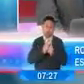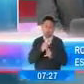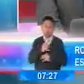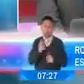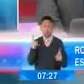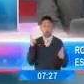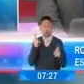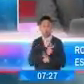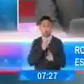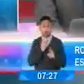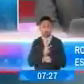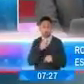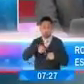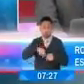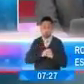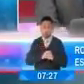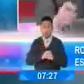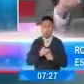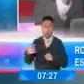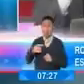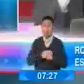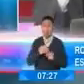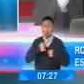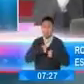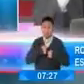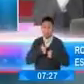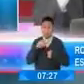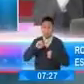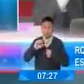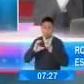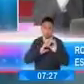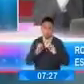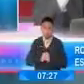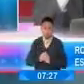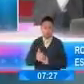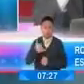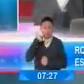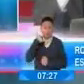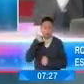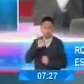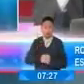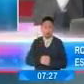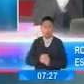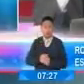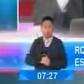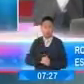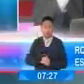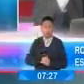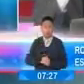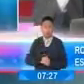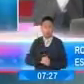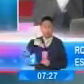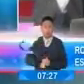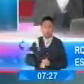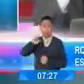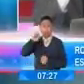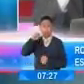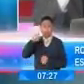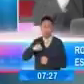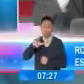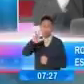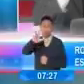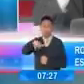más delicados que han podido encontrar conmigo, porque además es un teléfono entregado por la familia 3 meses